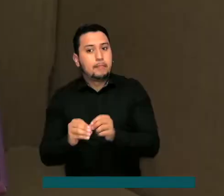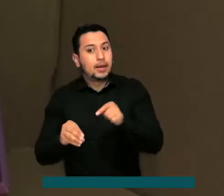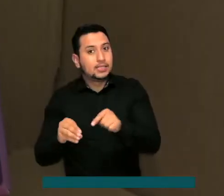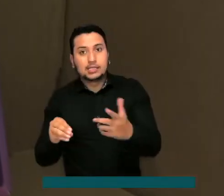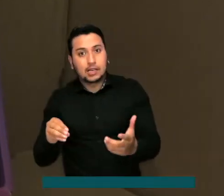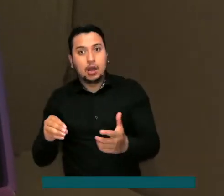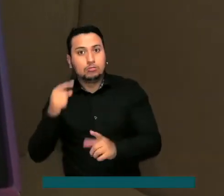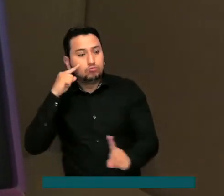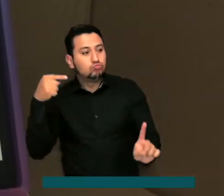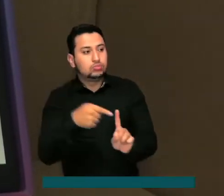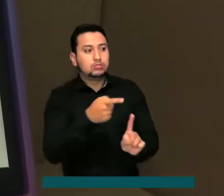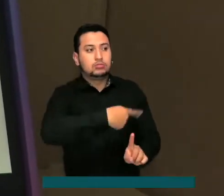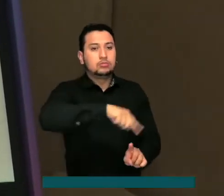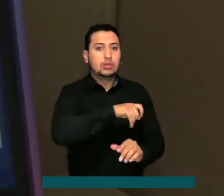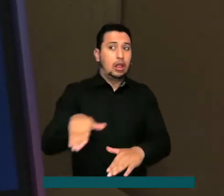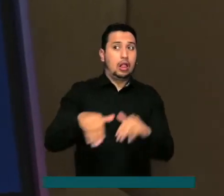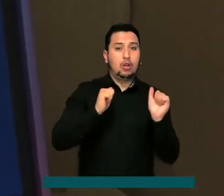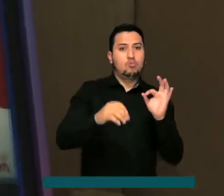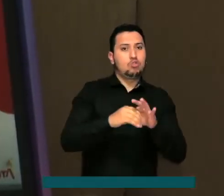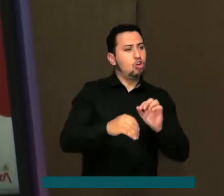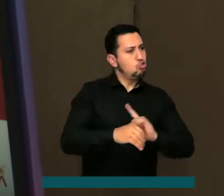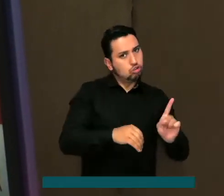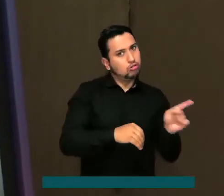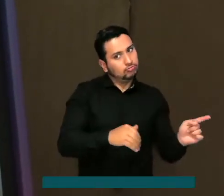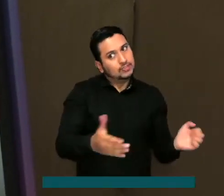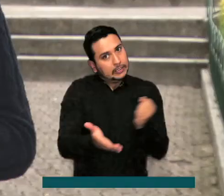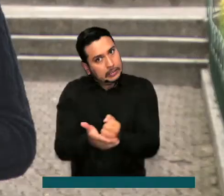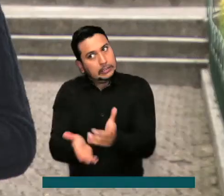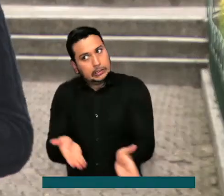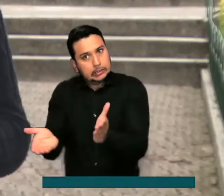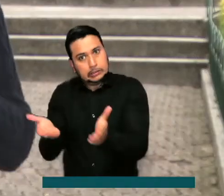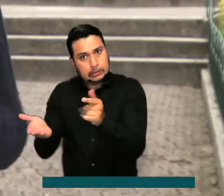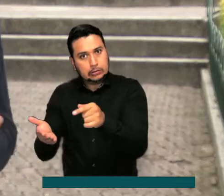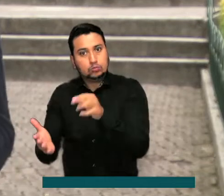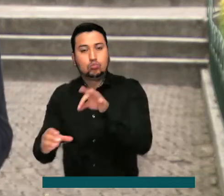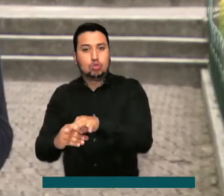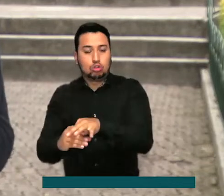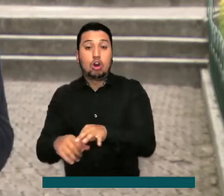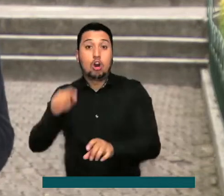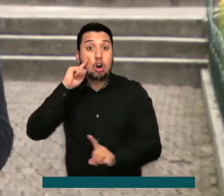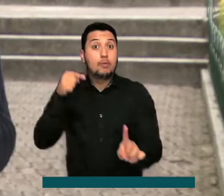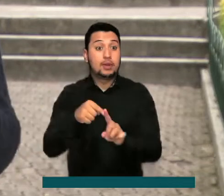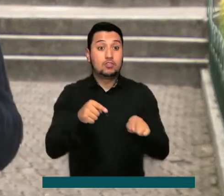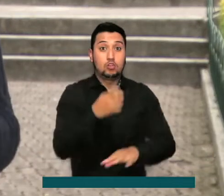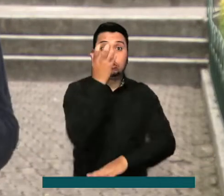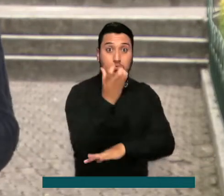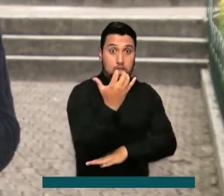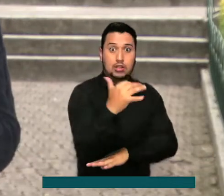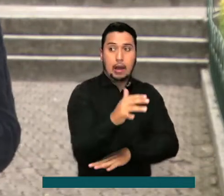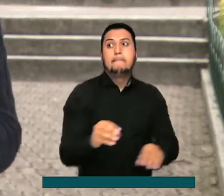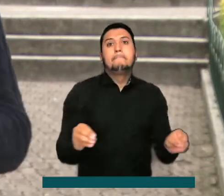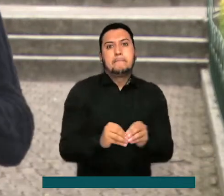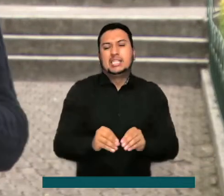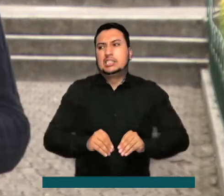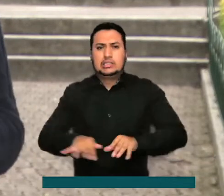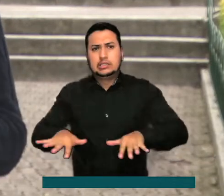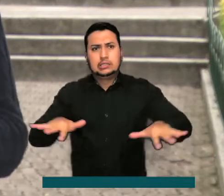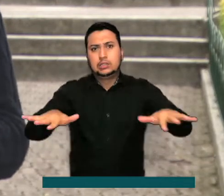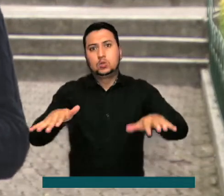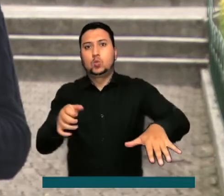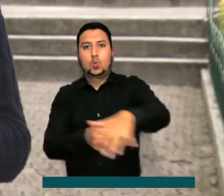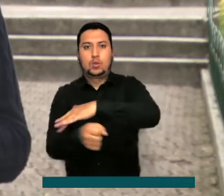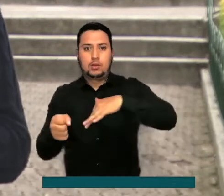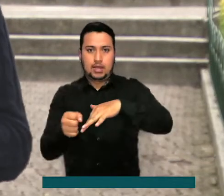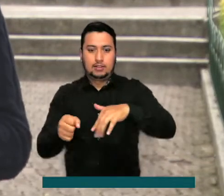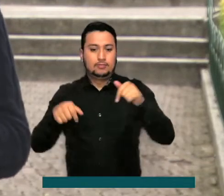abstencionismo e invitar a las personas a ejercer su derecho al voto la intención es que esta iniciativa se pueda extender por más municipios